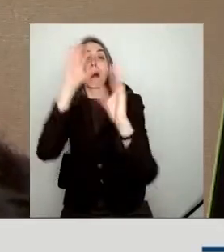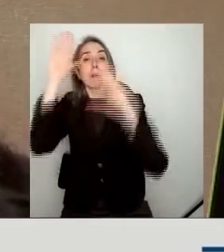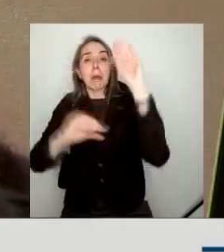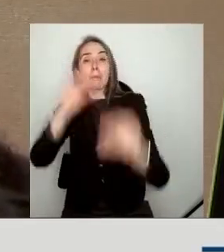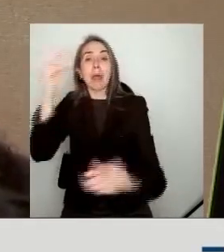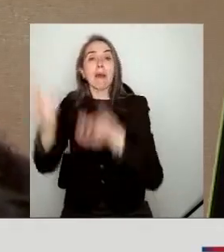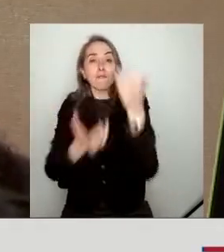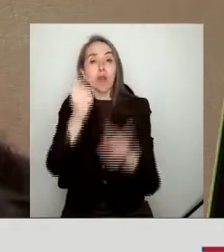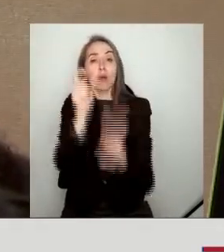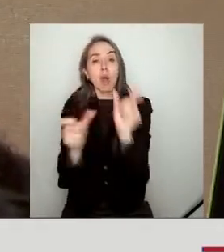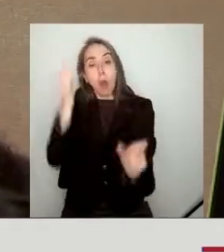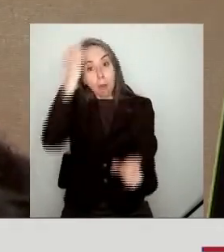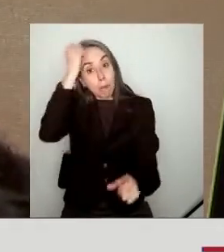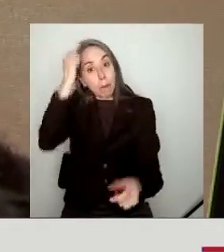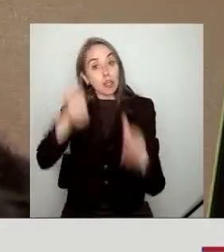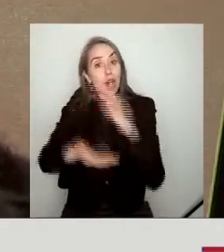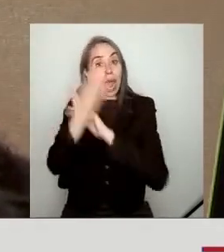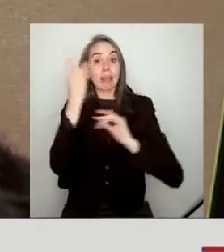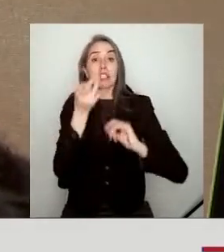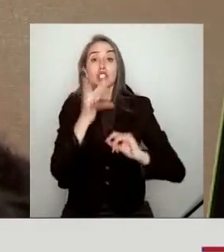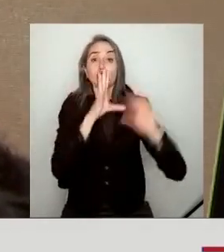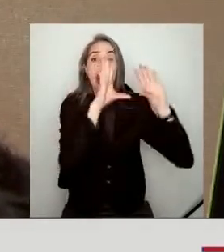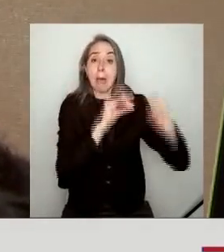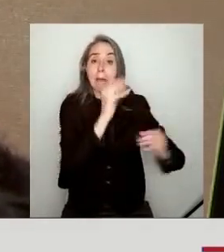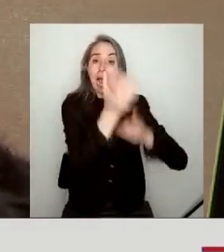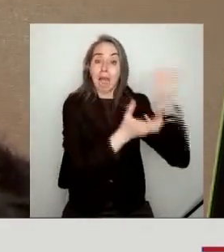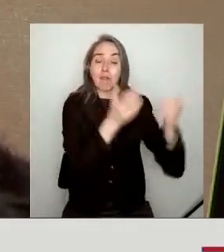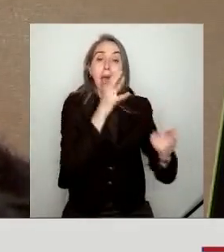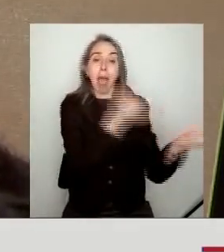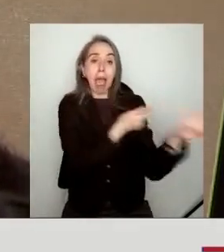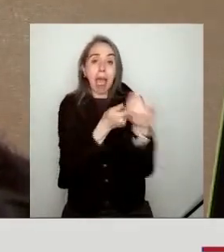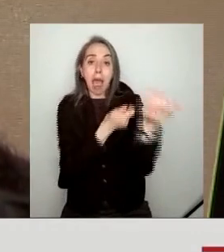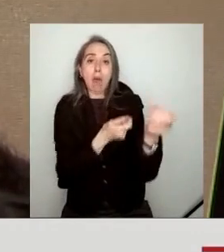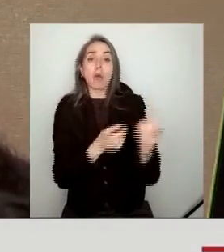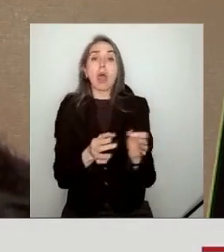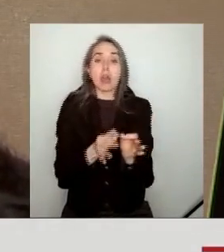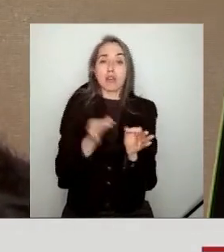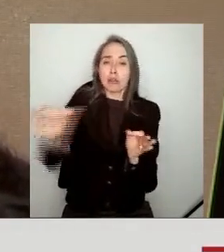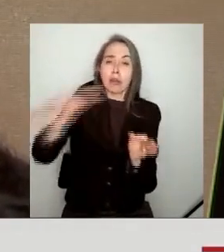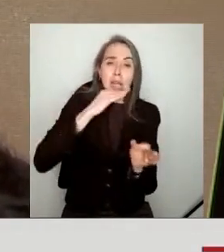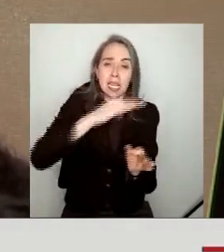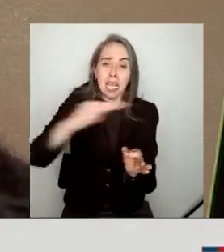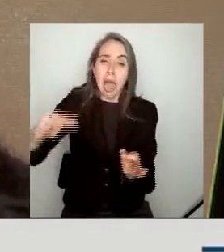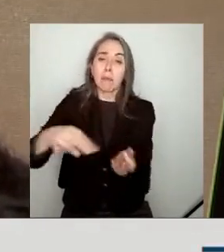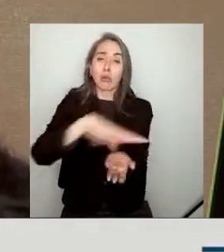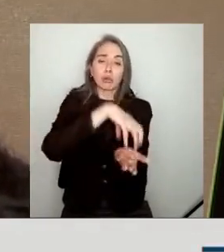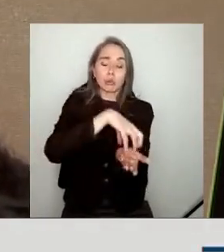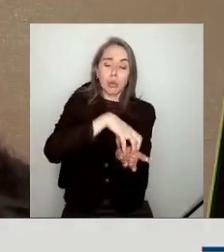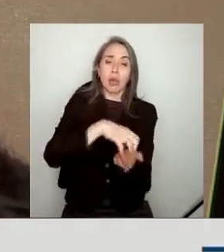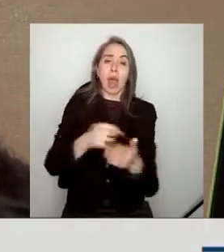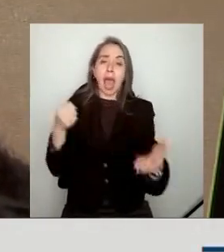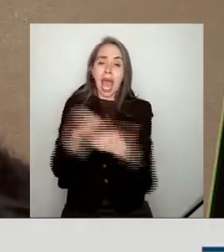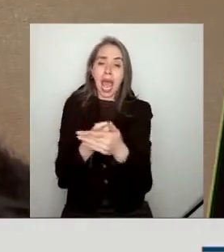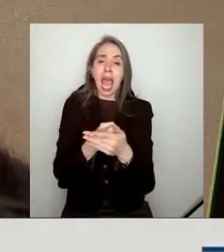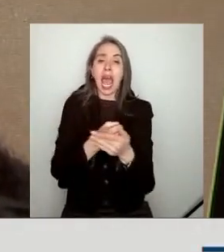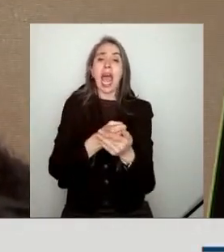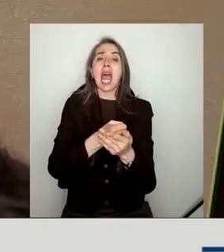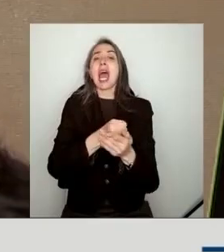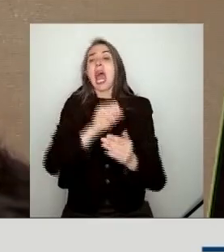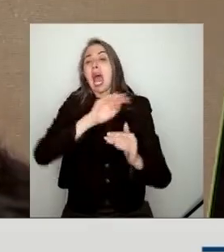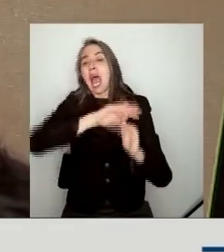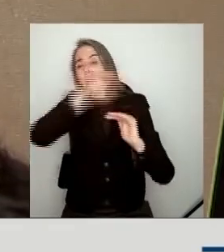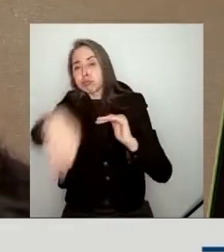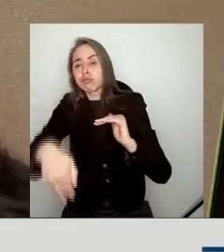rescatista en zona urbana en zona agreste en accidente de tránsito y en sin número de tareas